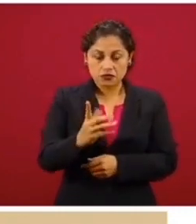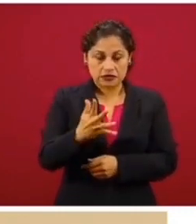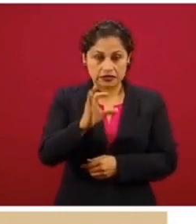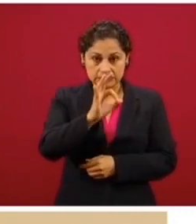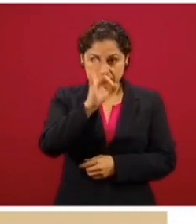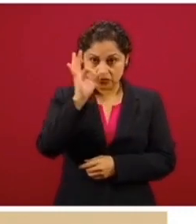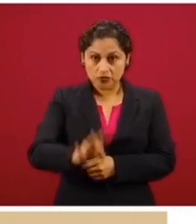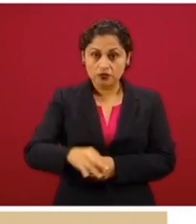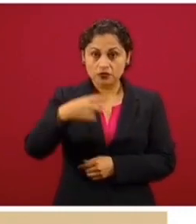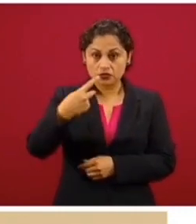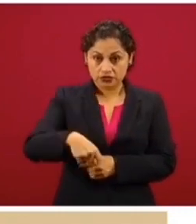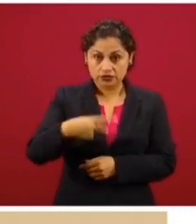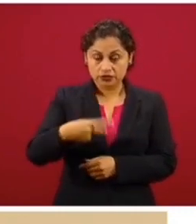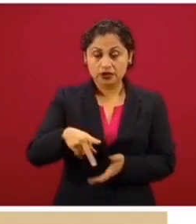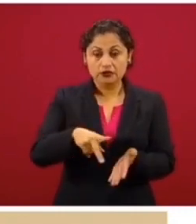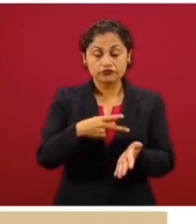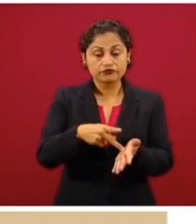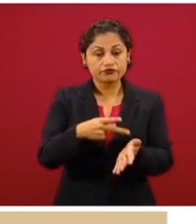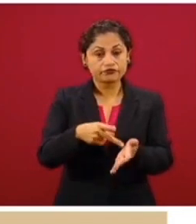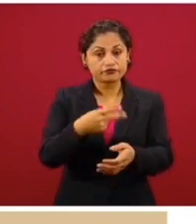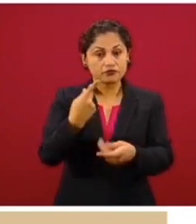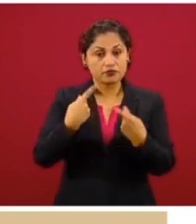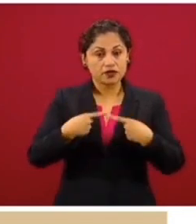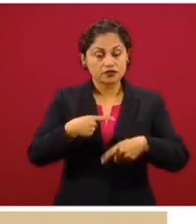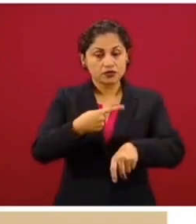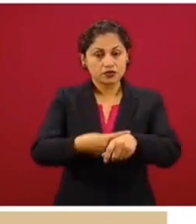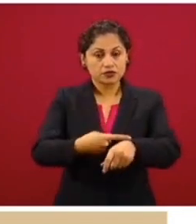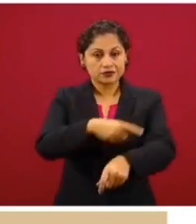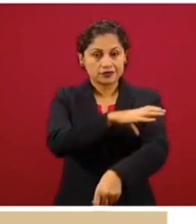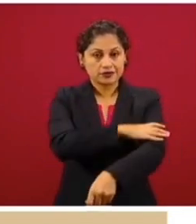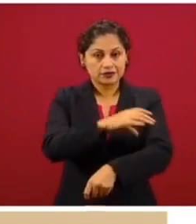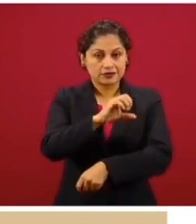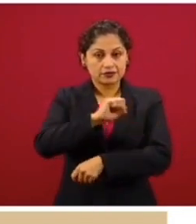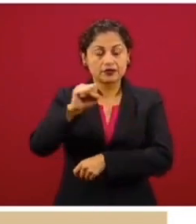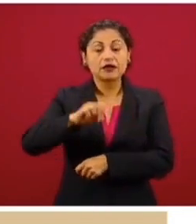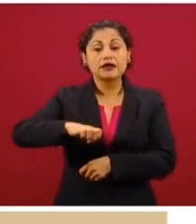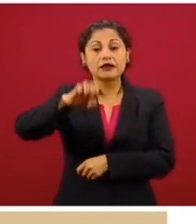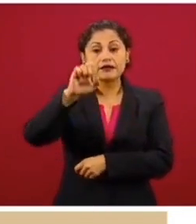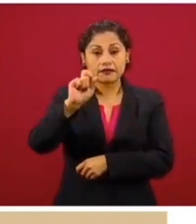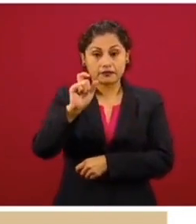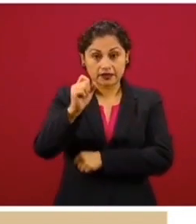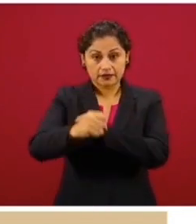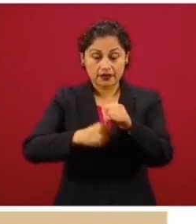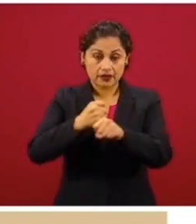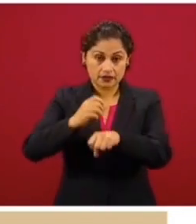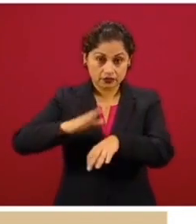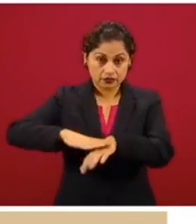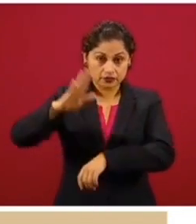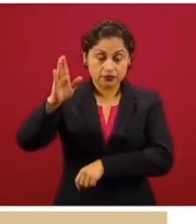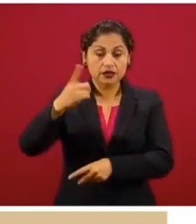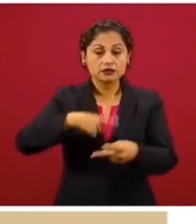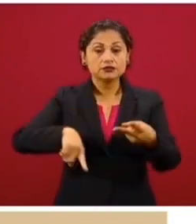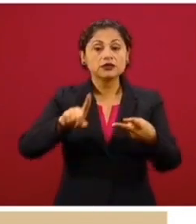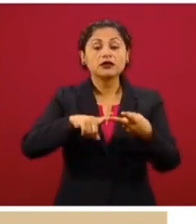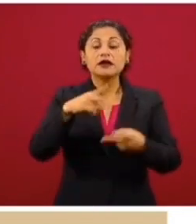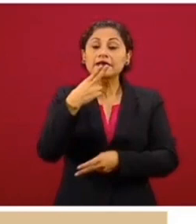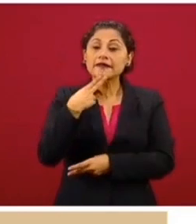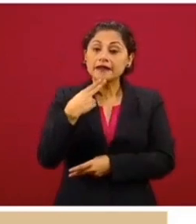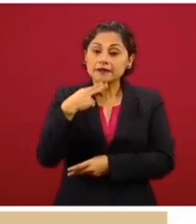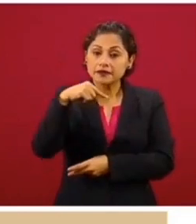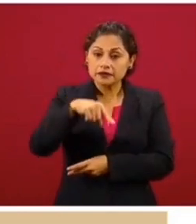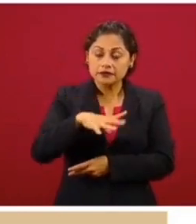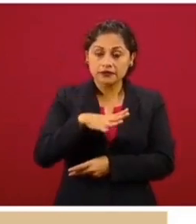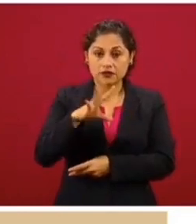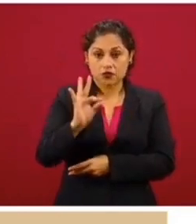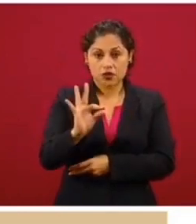de prevalencia de hipertensión en personas mayores de 20 años diabetes tenemos casi 40%